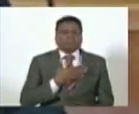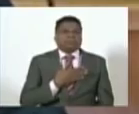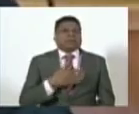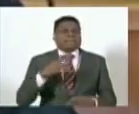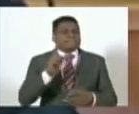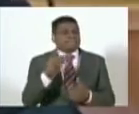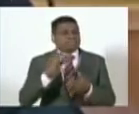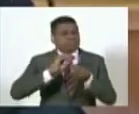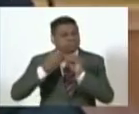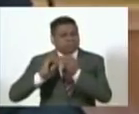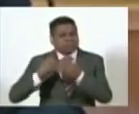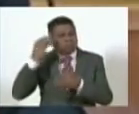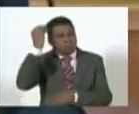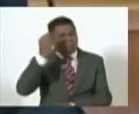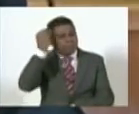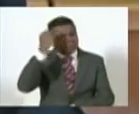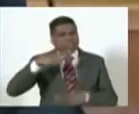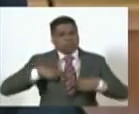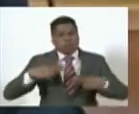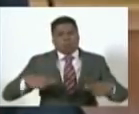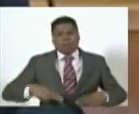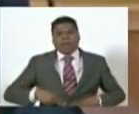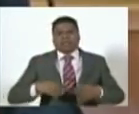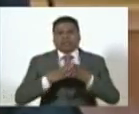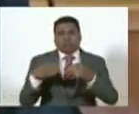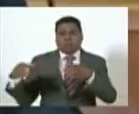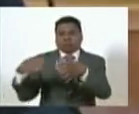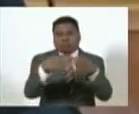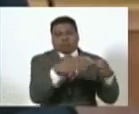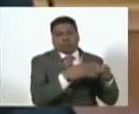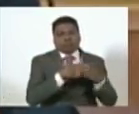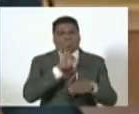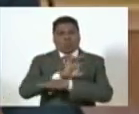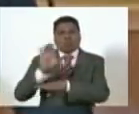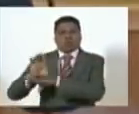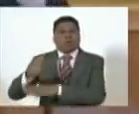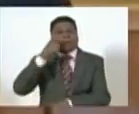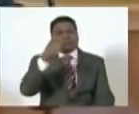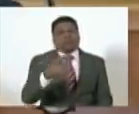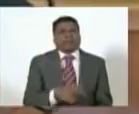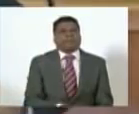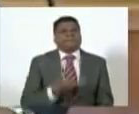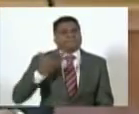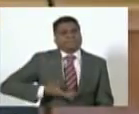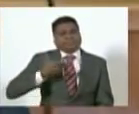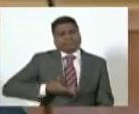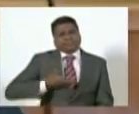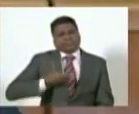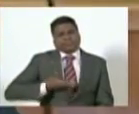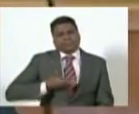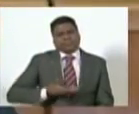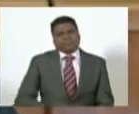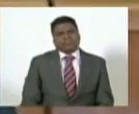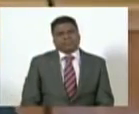humanista de las operaciones de liberación y protección del pueblo. Es muy importante